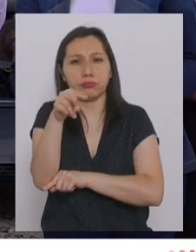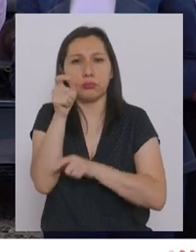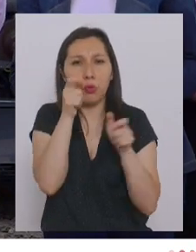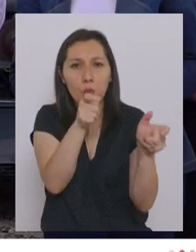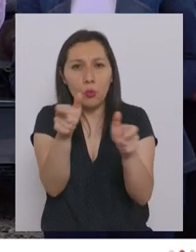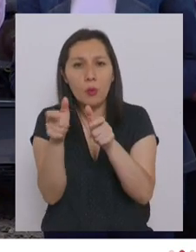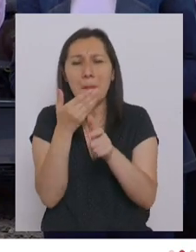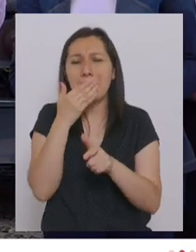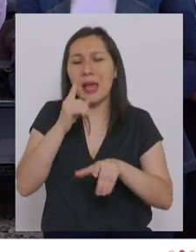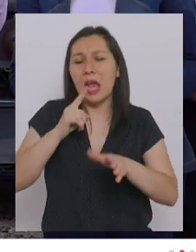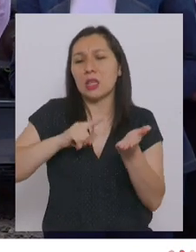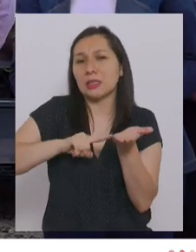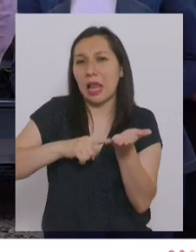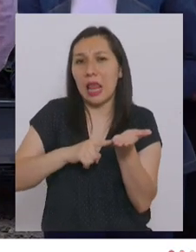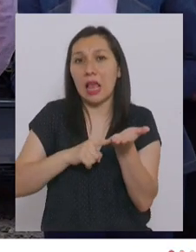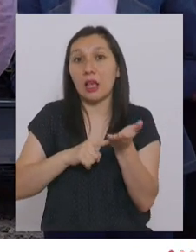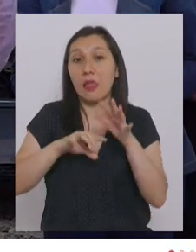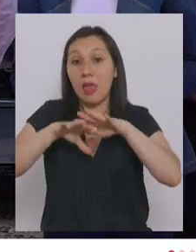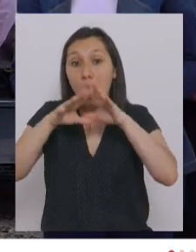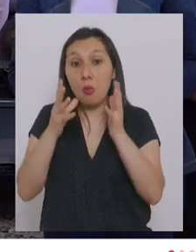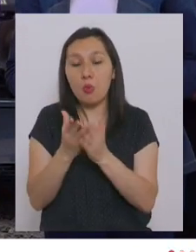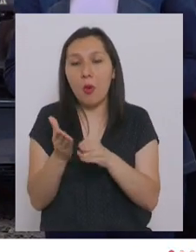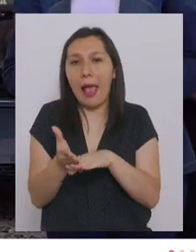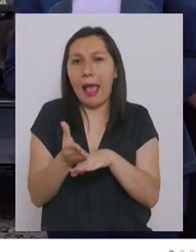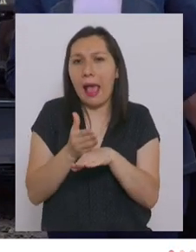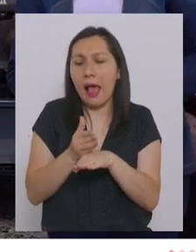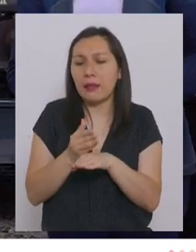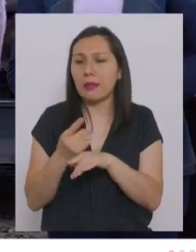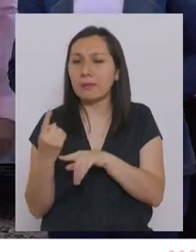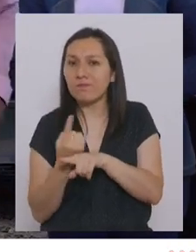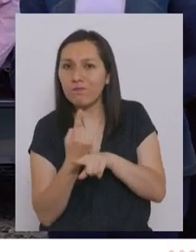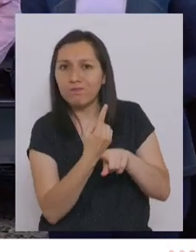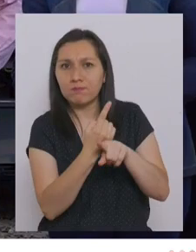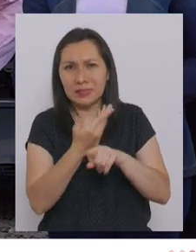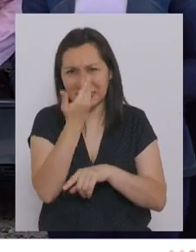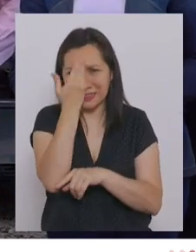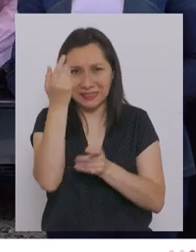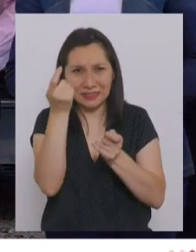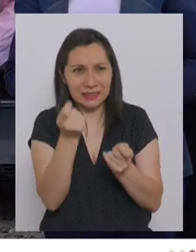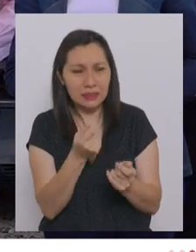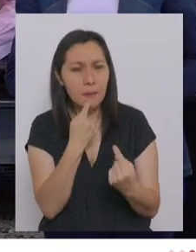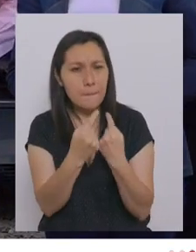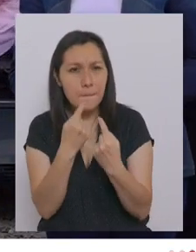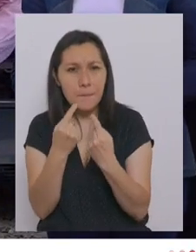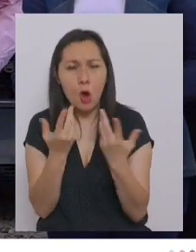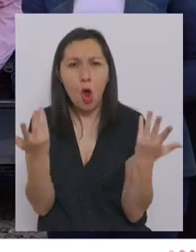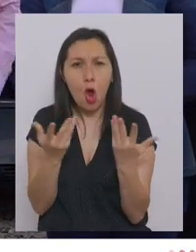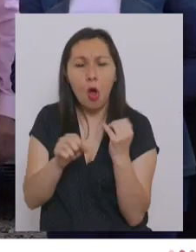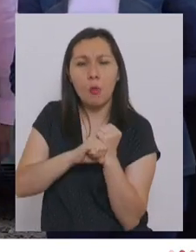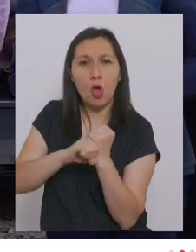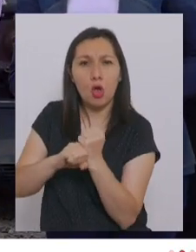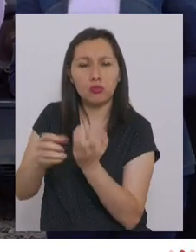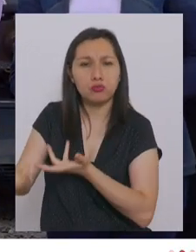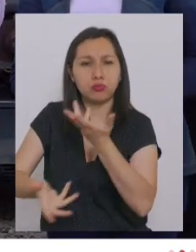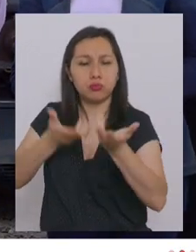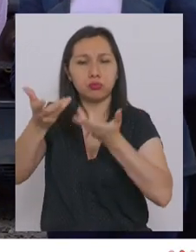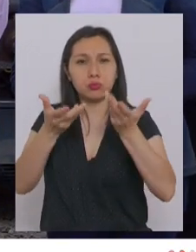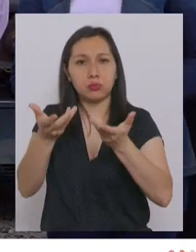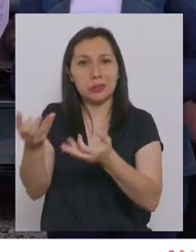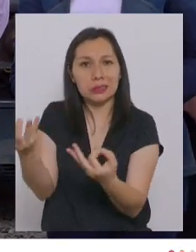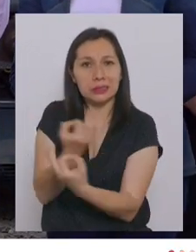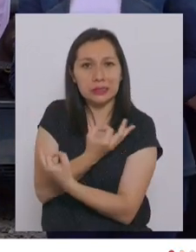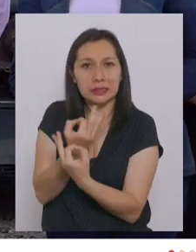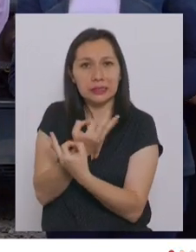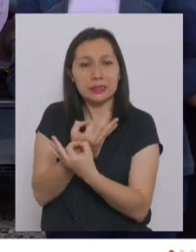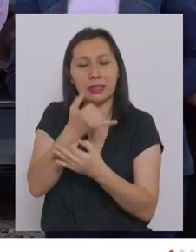mejor tecnología de software del mundo para poder anticipar. Conversamos con los expertos en materia de combate a incendios para que nos dieran los